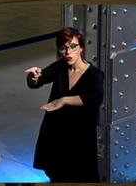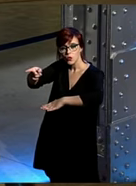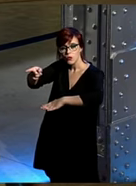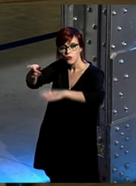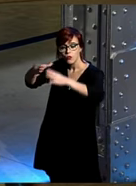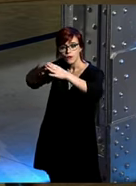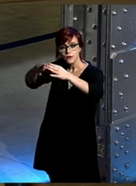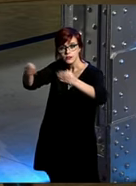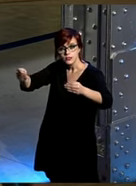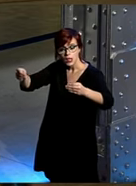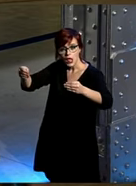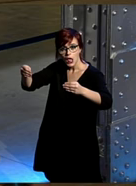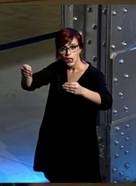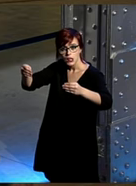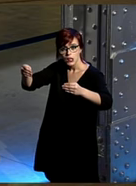tiene